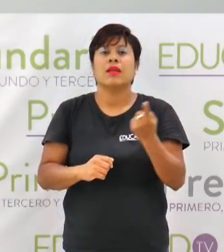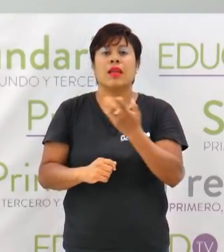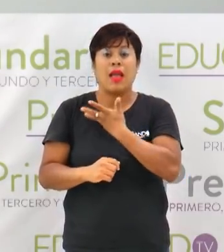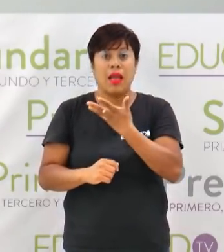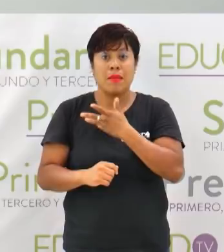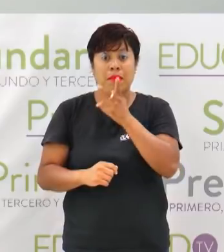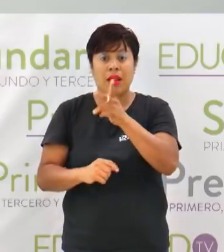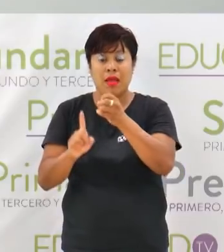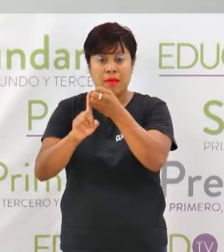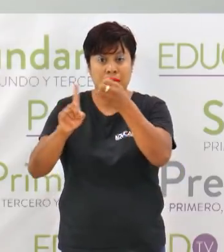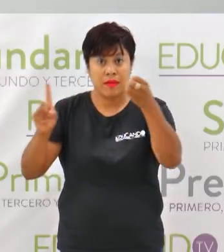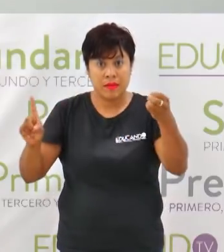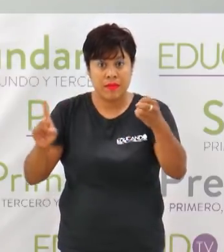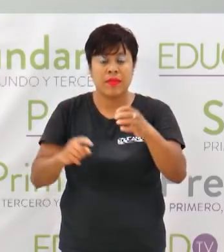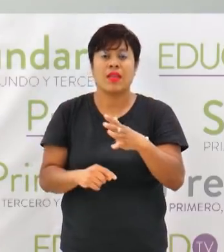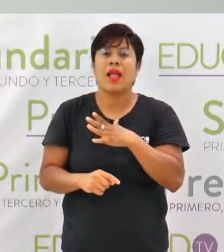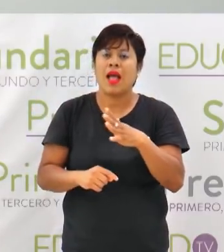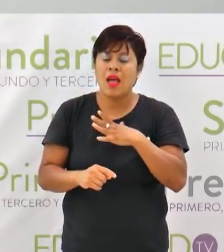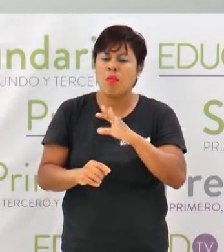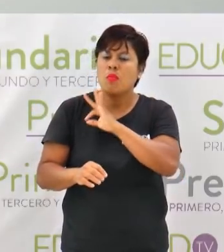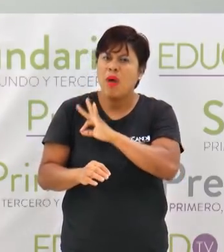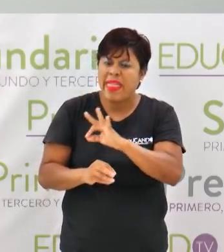hay frases que van a